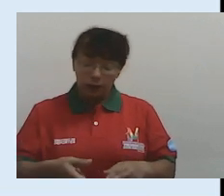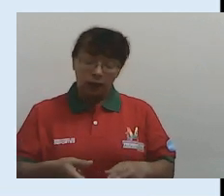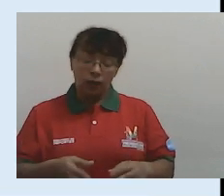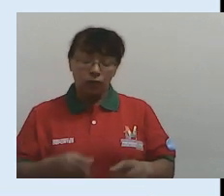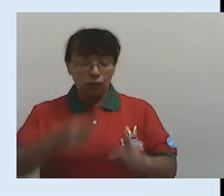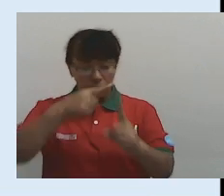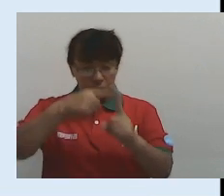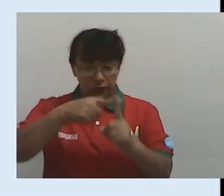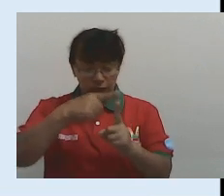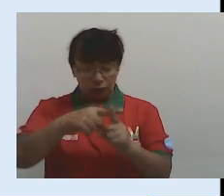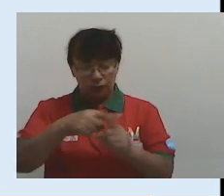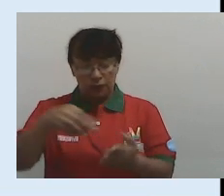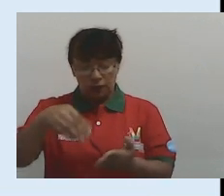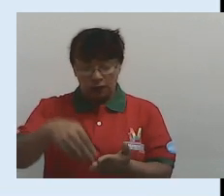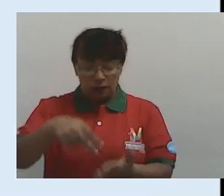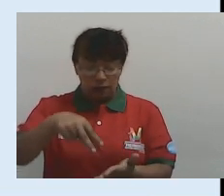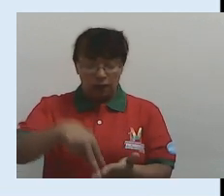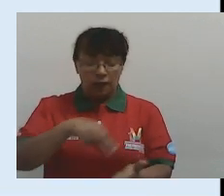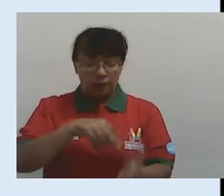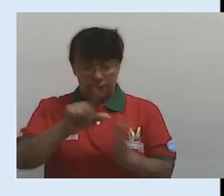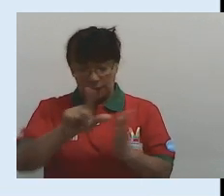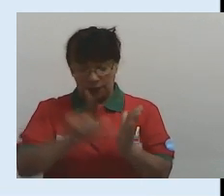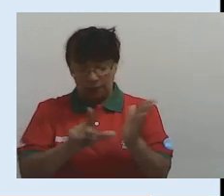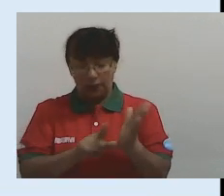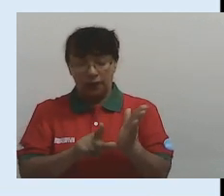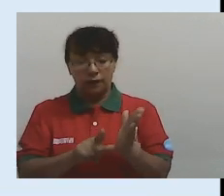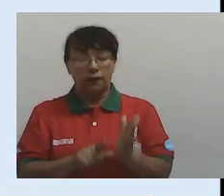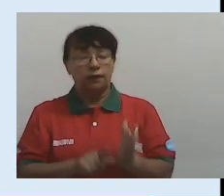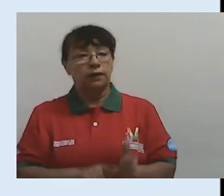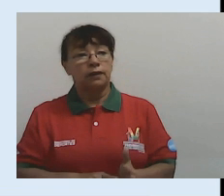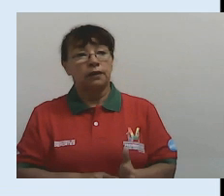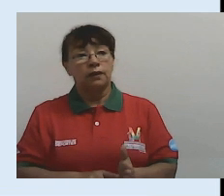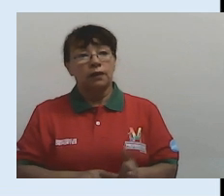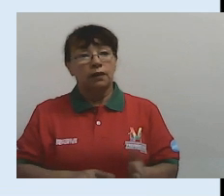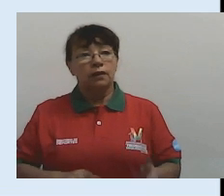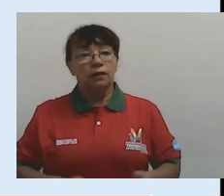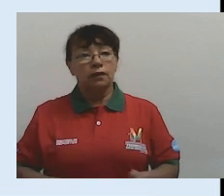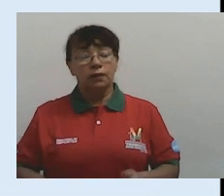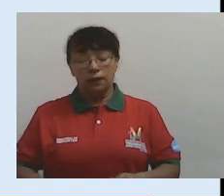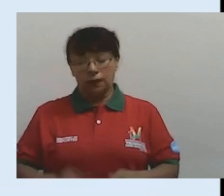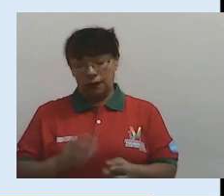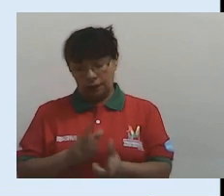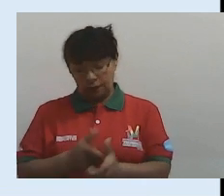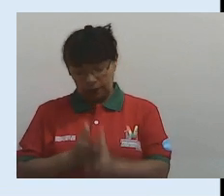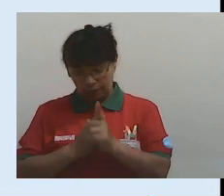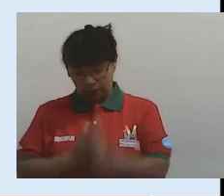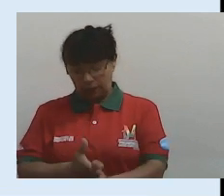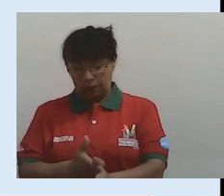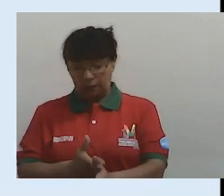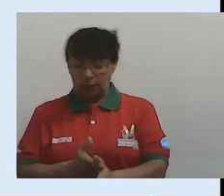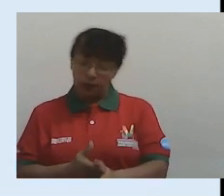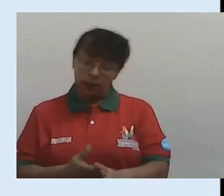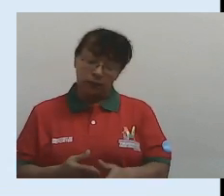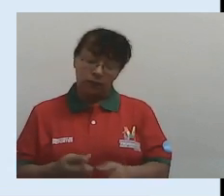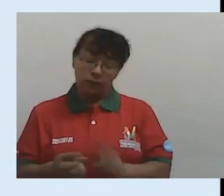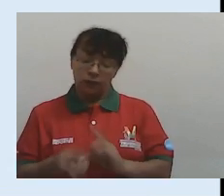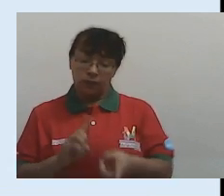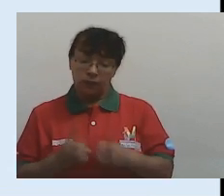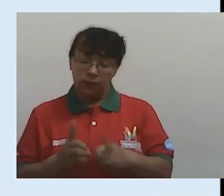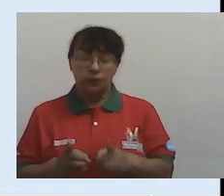marcas individuales, pero jamás deja de ser el atletismo un deporte individual. Por